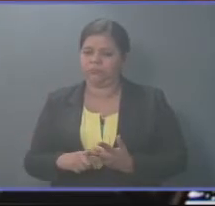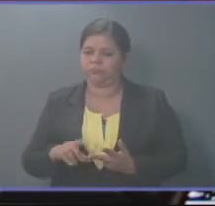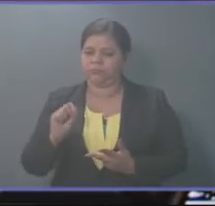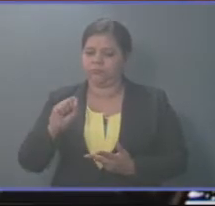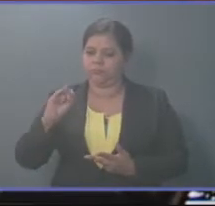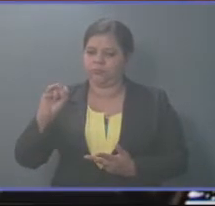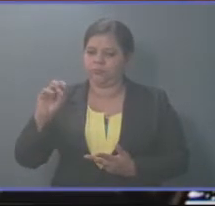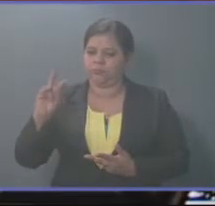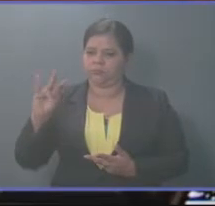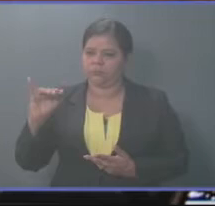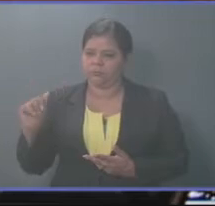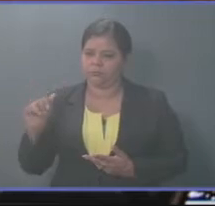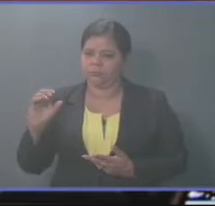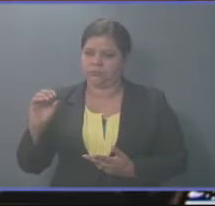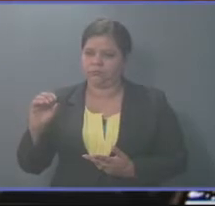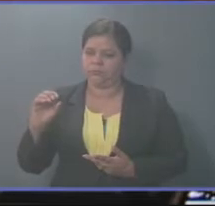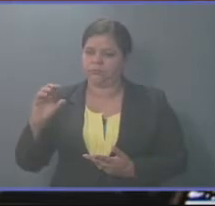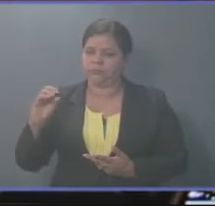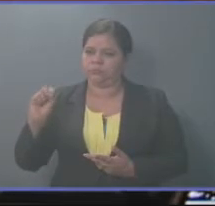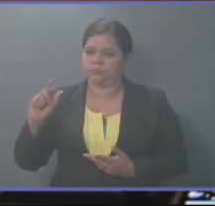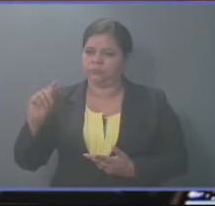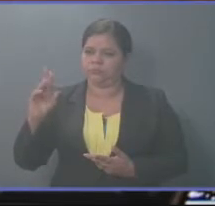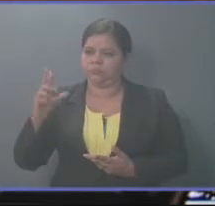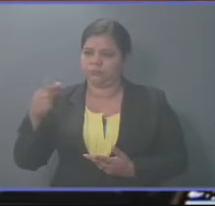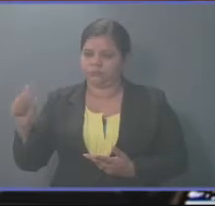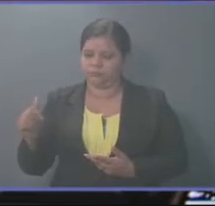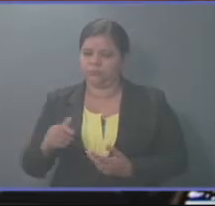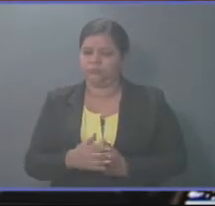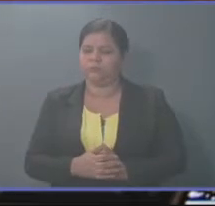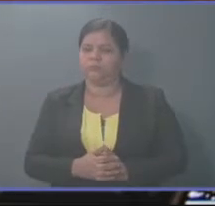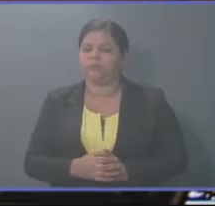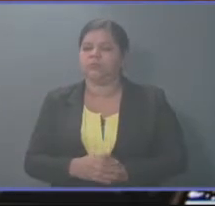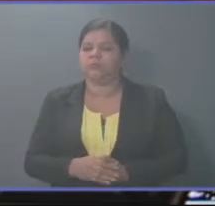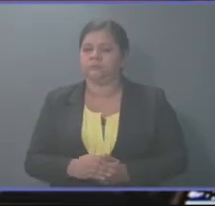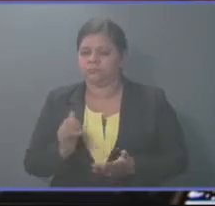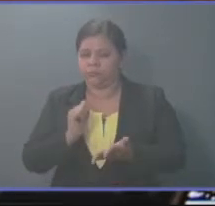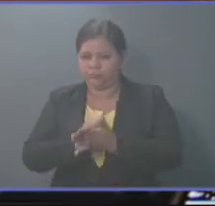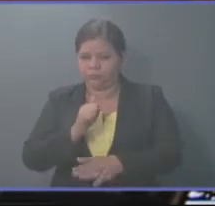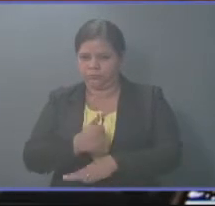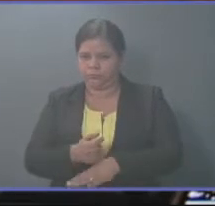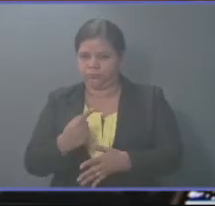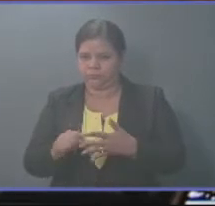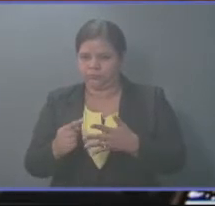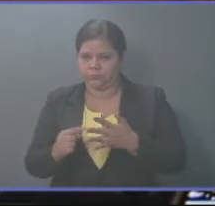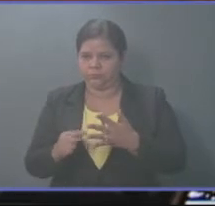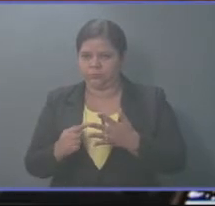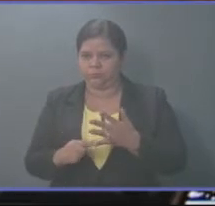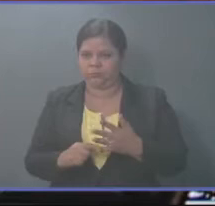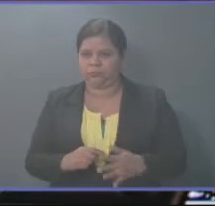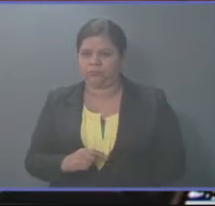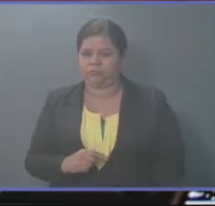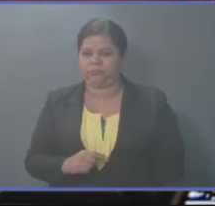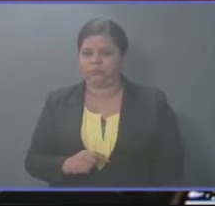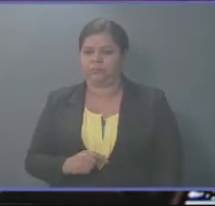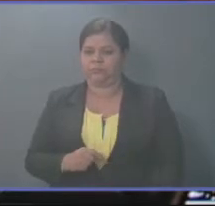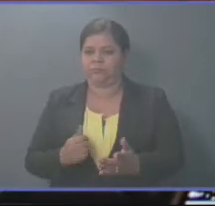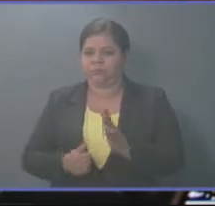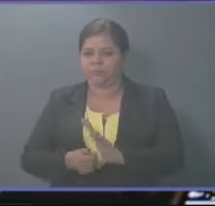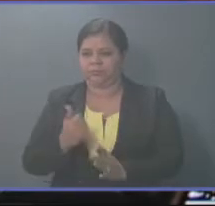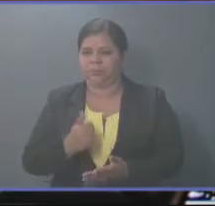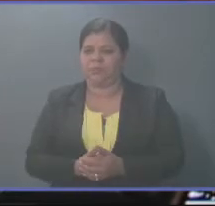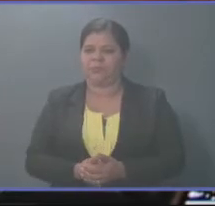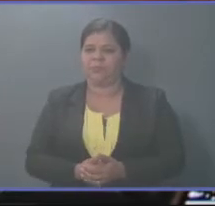Silva Estela Ostorga de Escobar, decreta las siguientes. Reforma al Código Penal, artículo